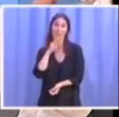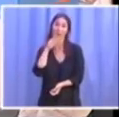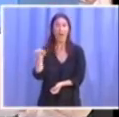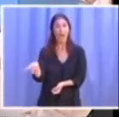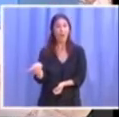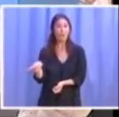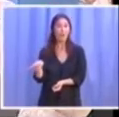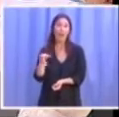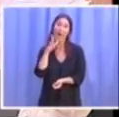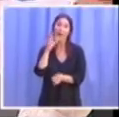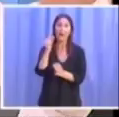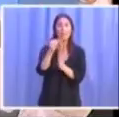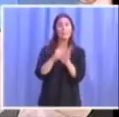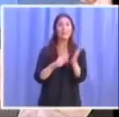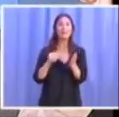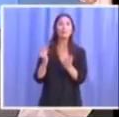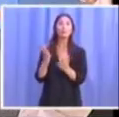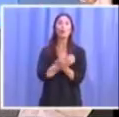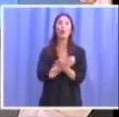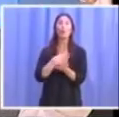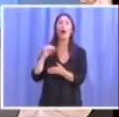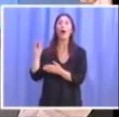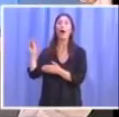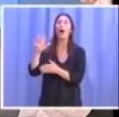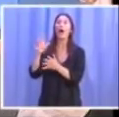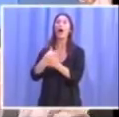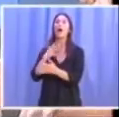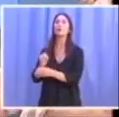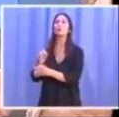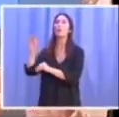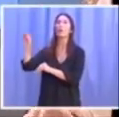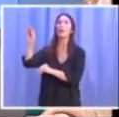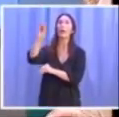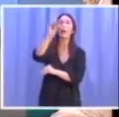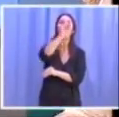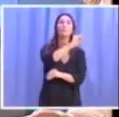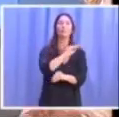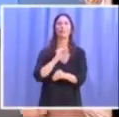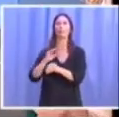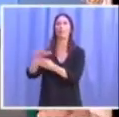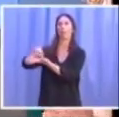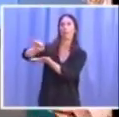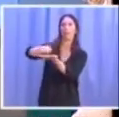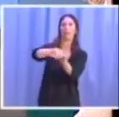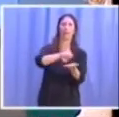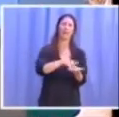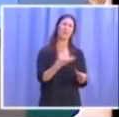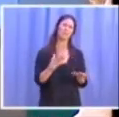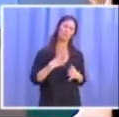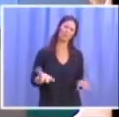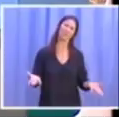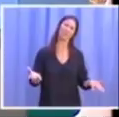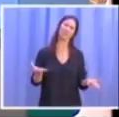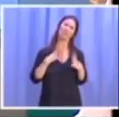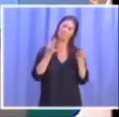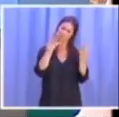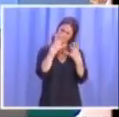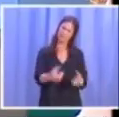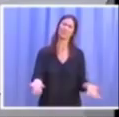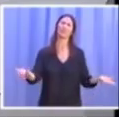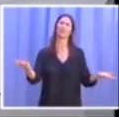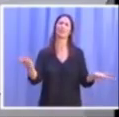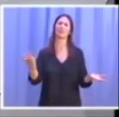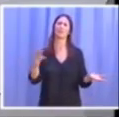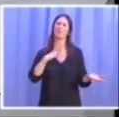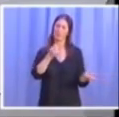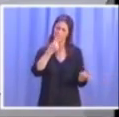tomando todas las medidas de los ayuntamientos del cambio y hablando de aparcamientos disuasorios. Por favor, un poquito de seriedad, de talento y de